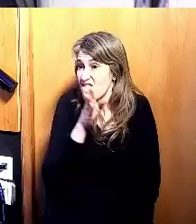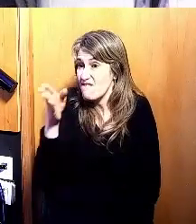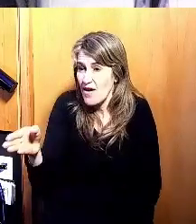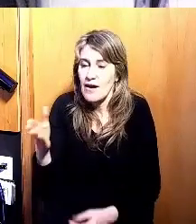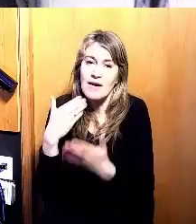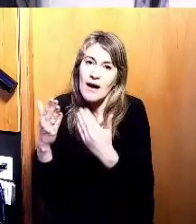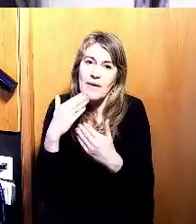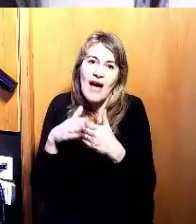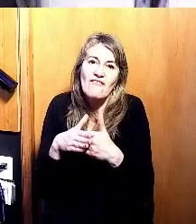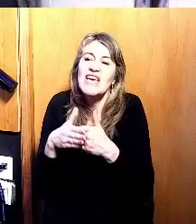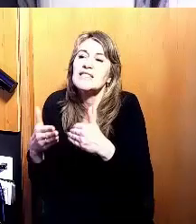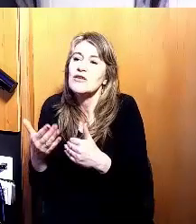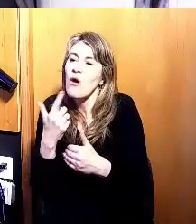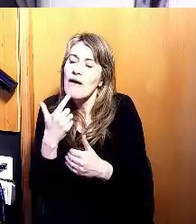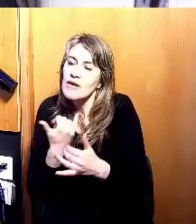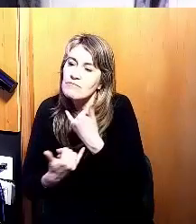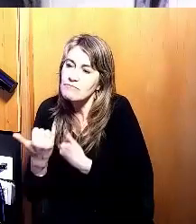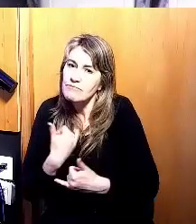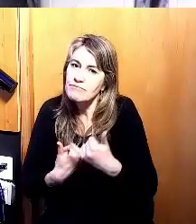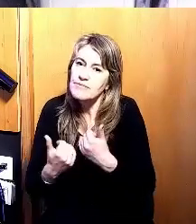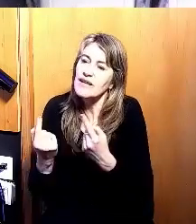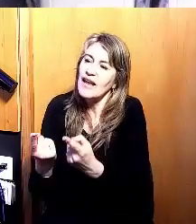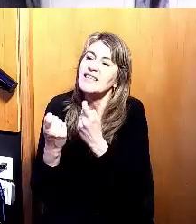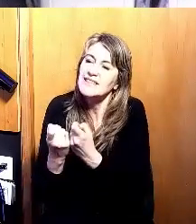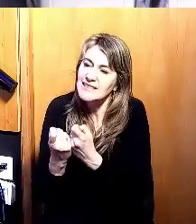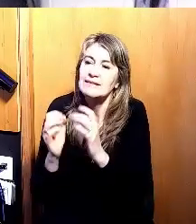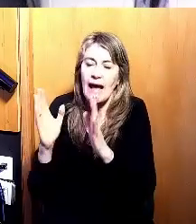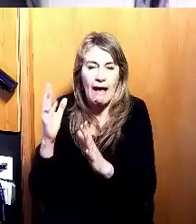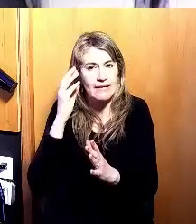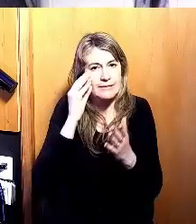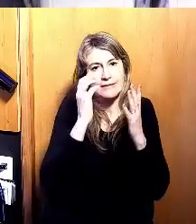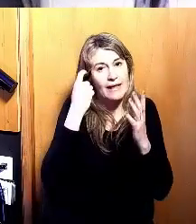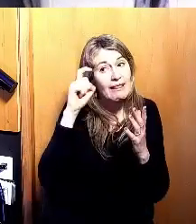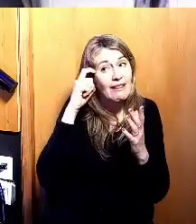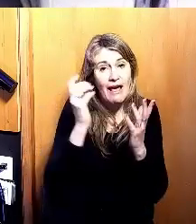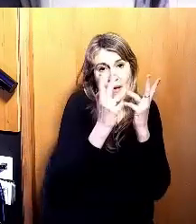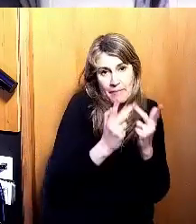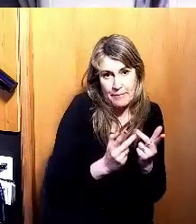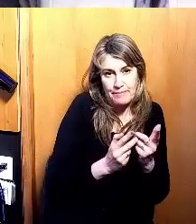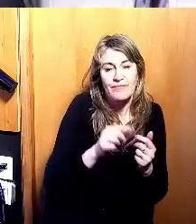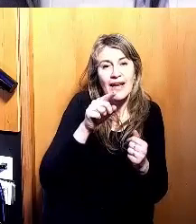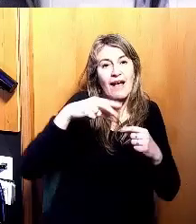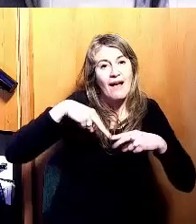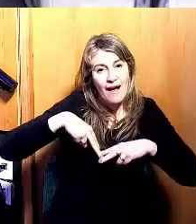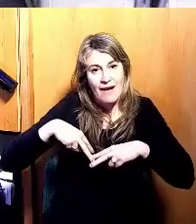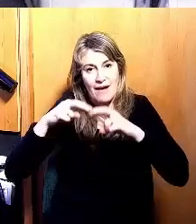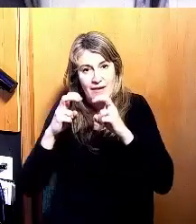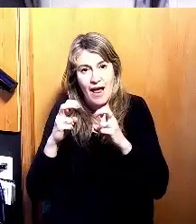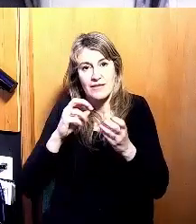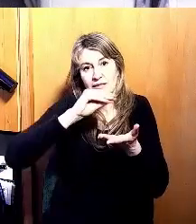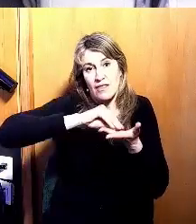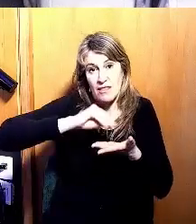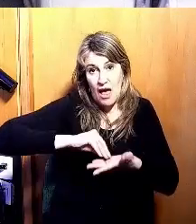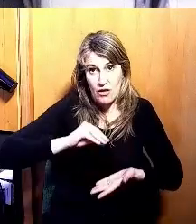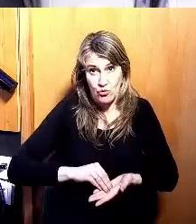para recibir los comentarios que sean y para implementar este tipo de cosas. En cuanto al análisis de datos, que es en la parte que participamos